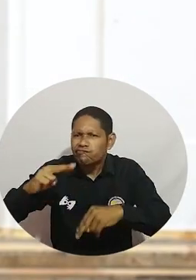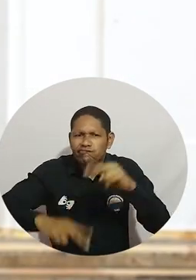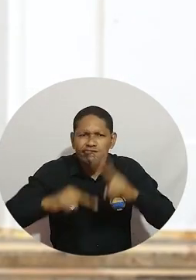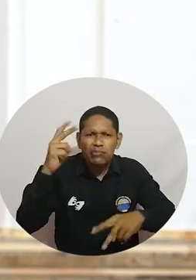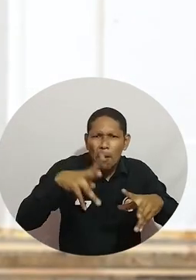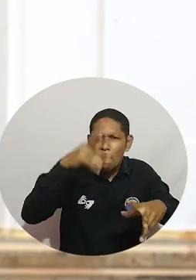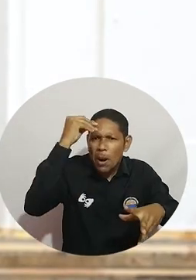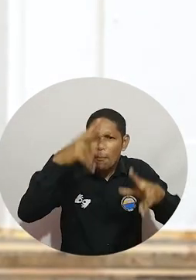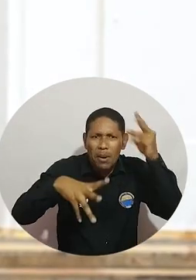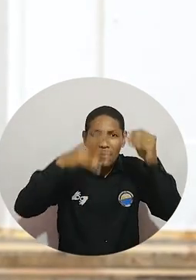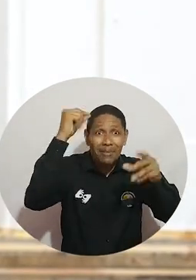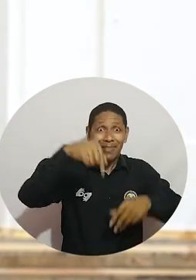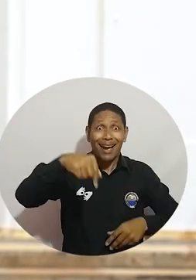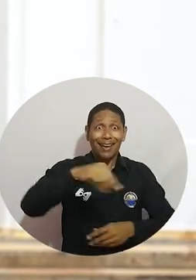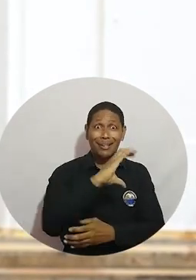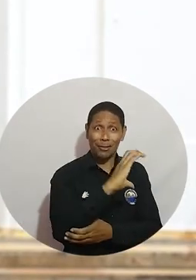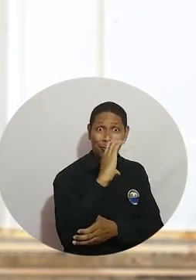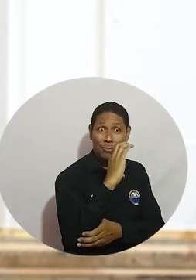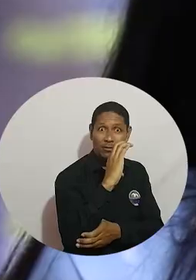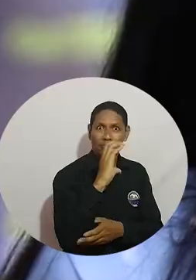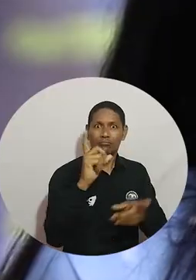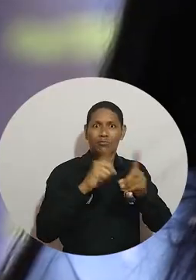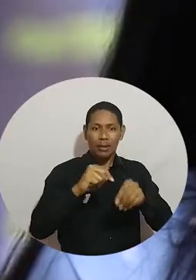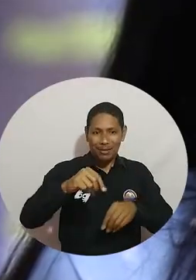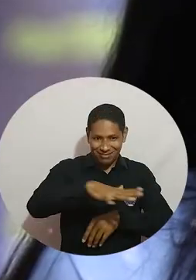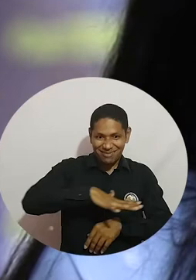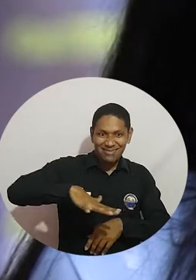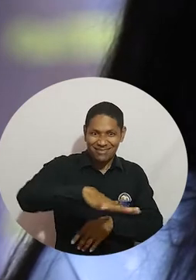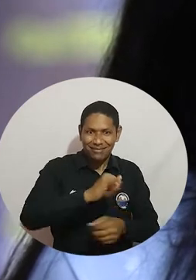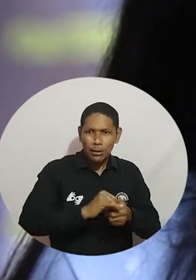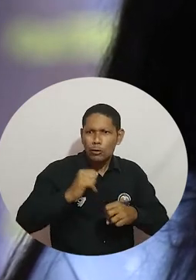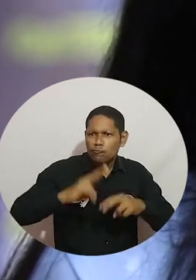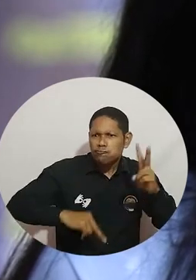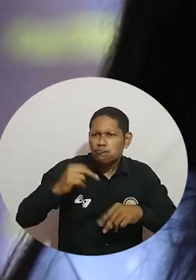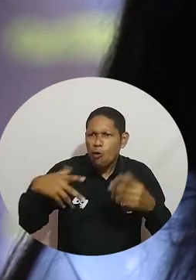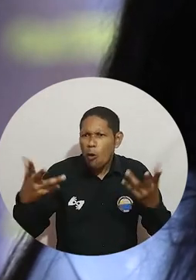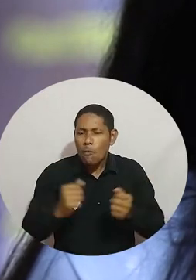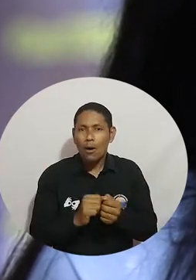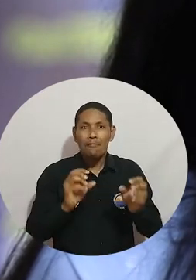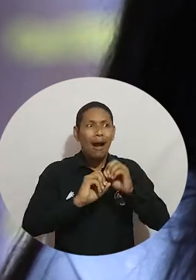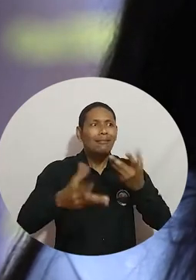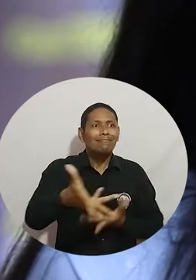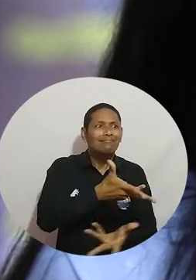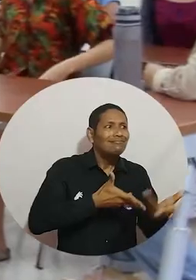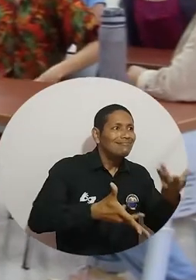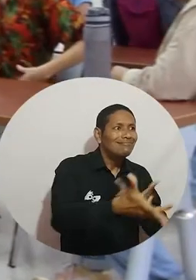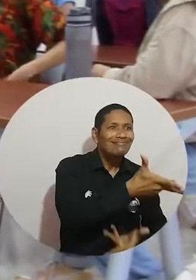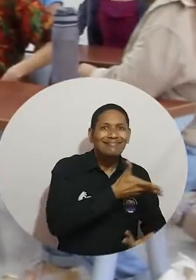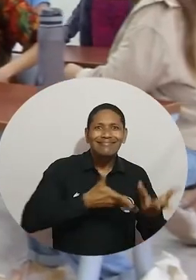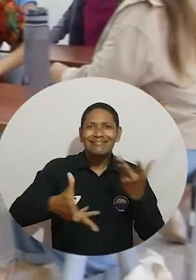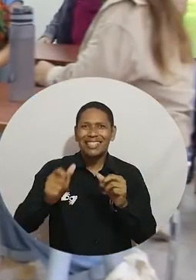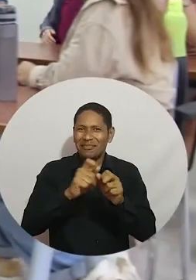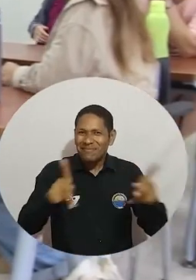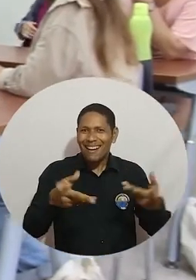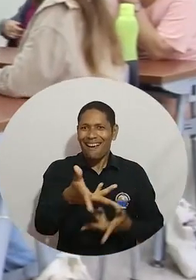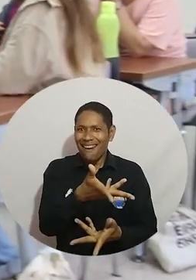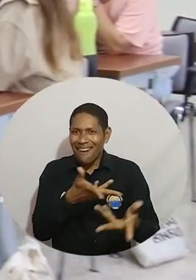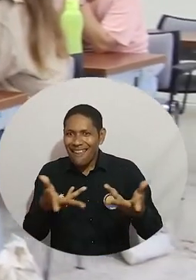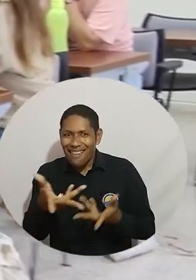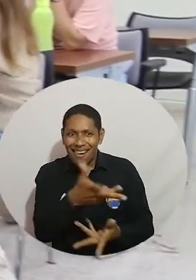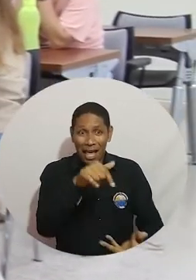construcción que se hace aquí y en la zona también, y también relaciones sociales que